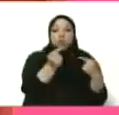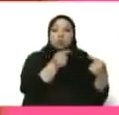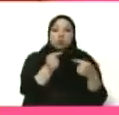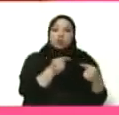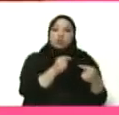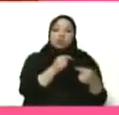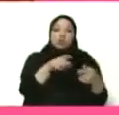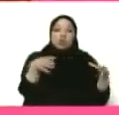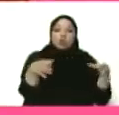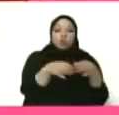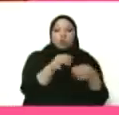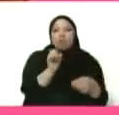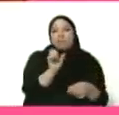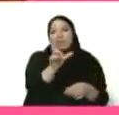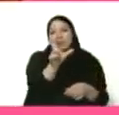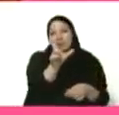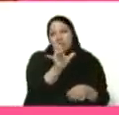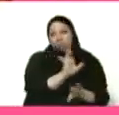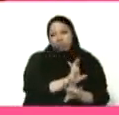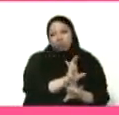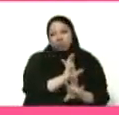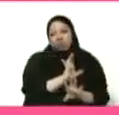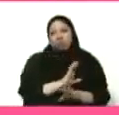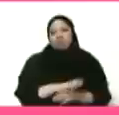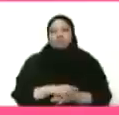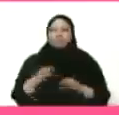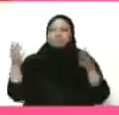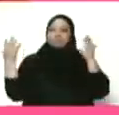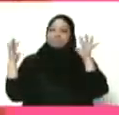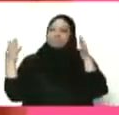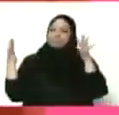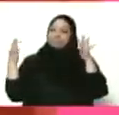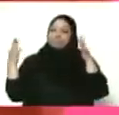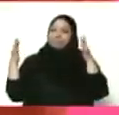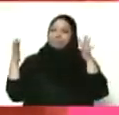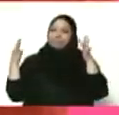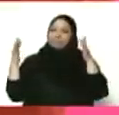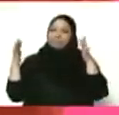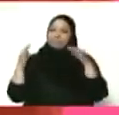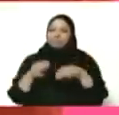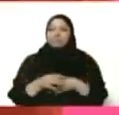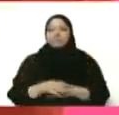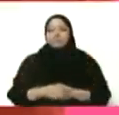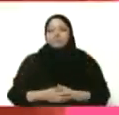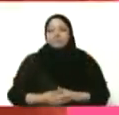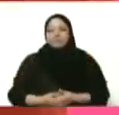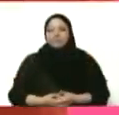del Partido Socialista Unido de Venezuela.